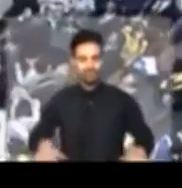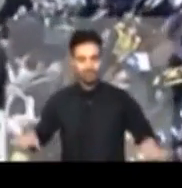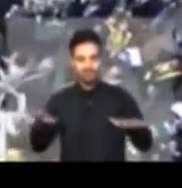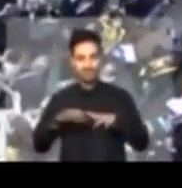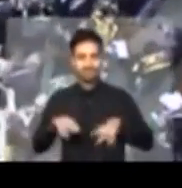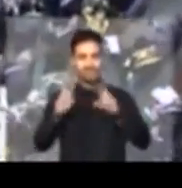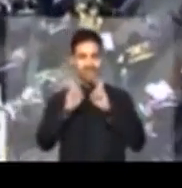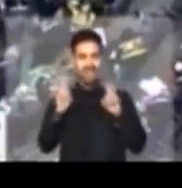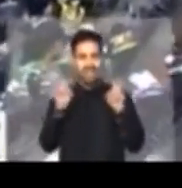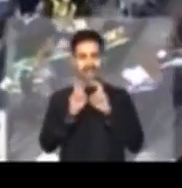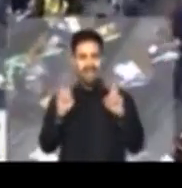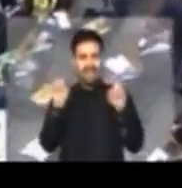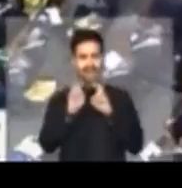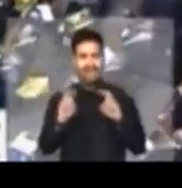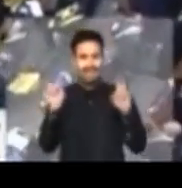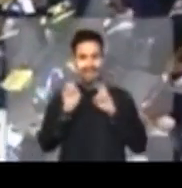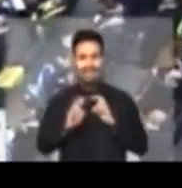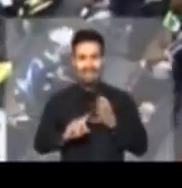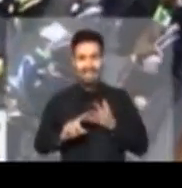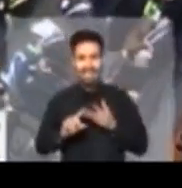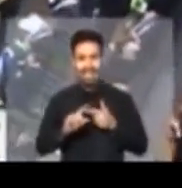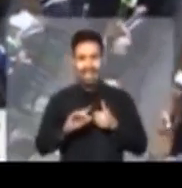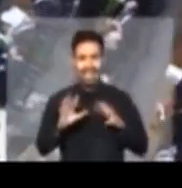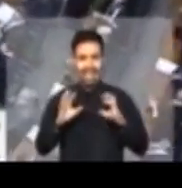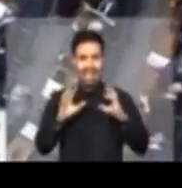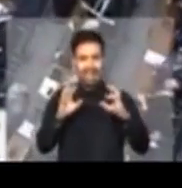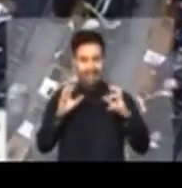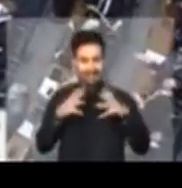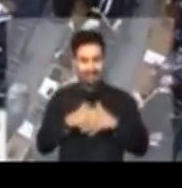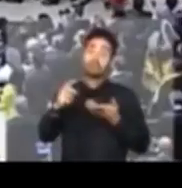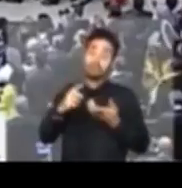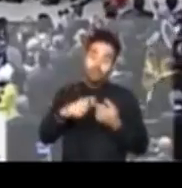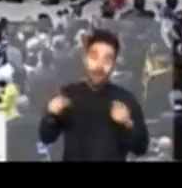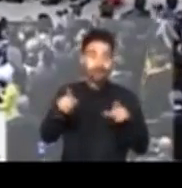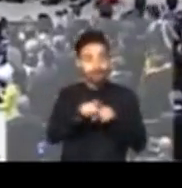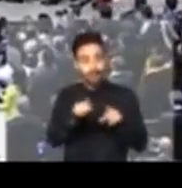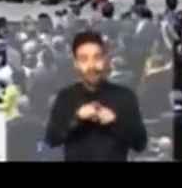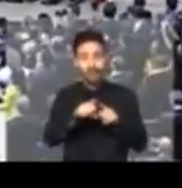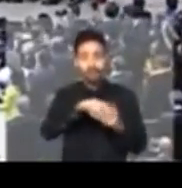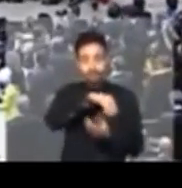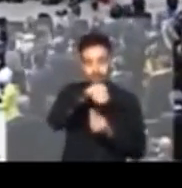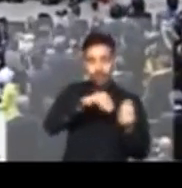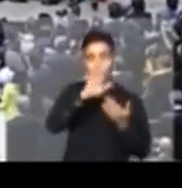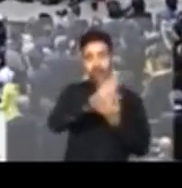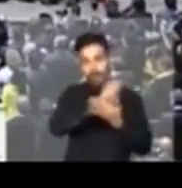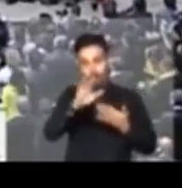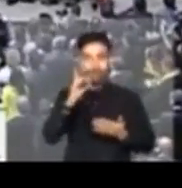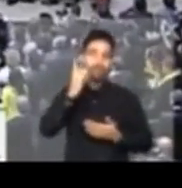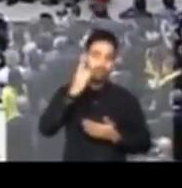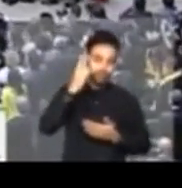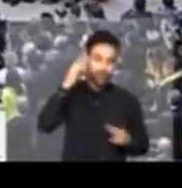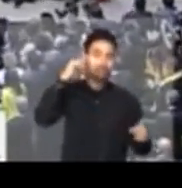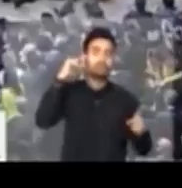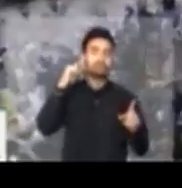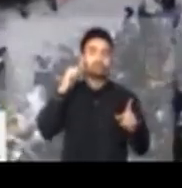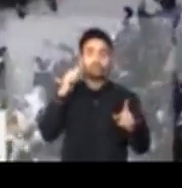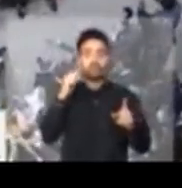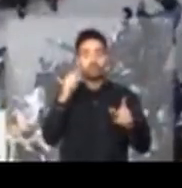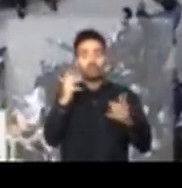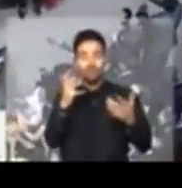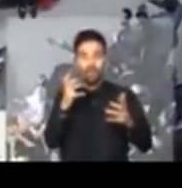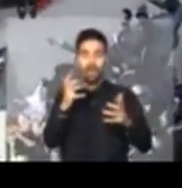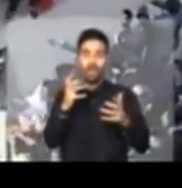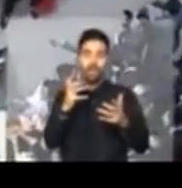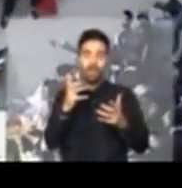también Tamer está acusado y es eventualmente también señalado por la presidenta